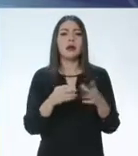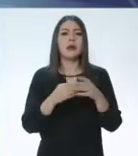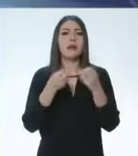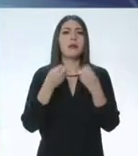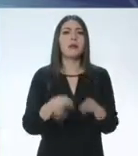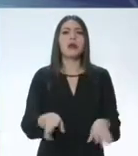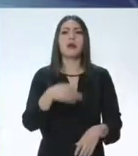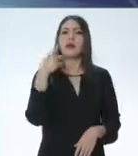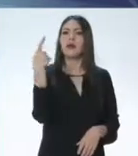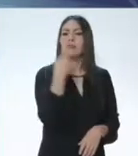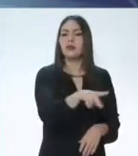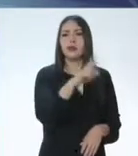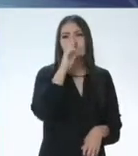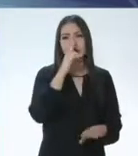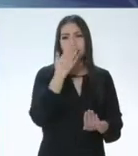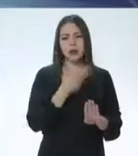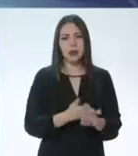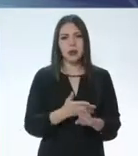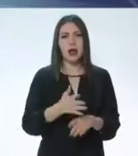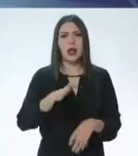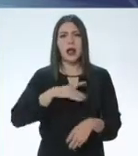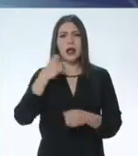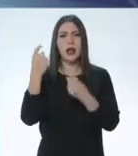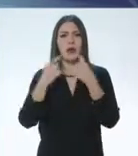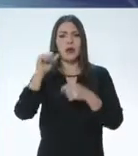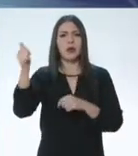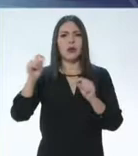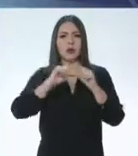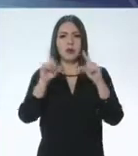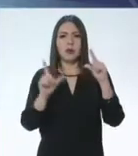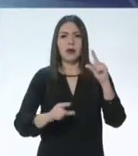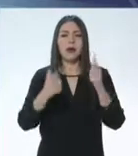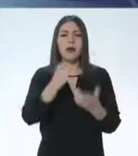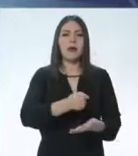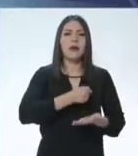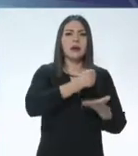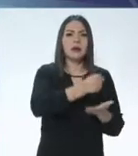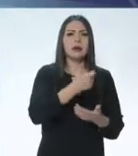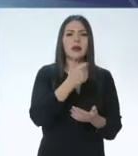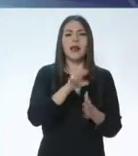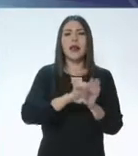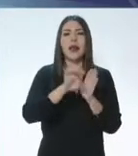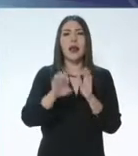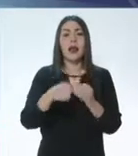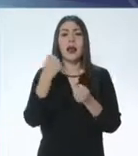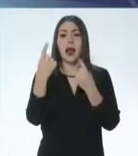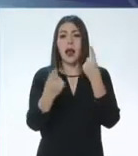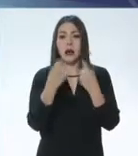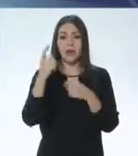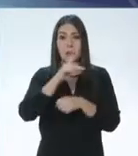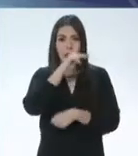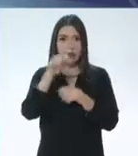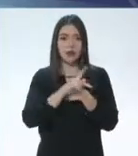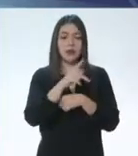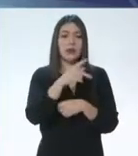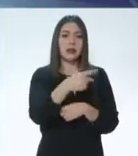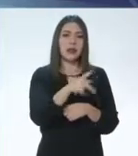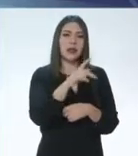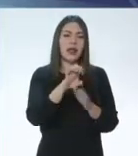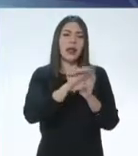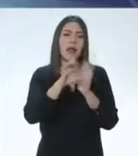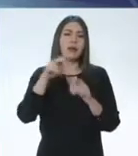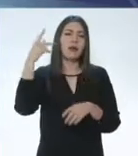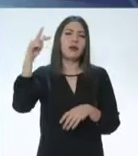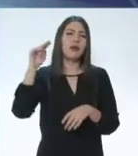corresponde. Incluso en países donde se le otorga recurso a algún familiar en el caso de que pueda cuidar al menor, países nórdicos, por